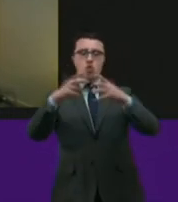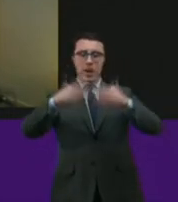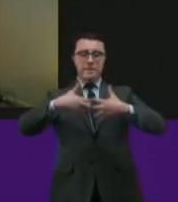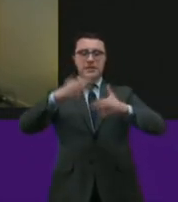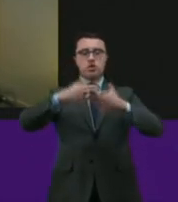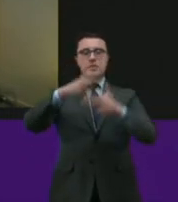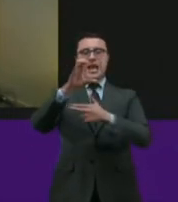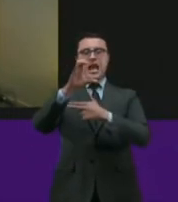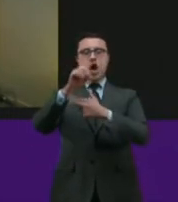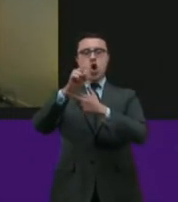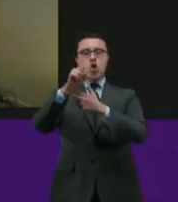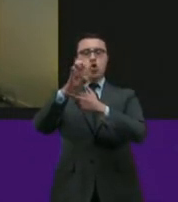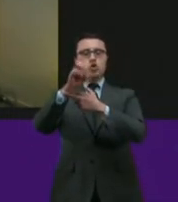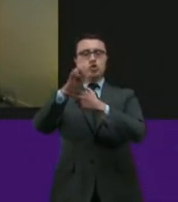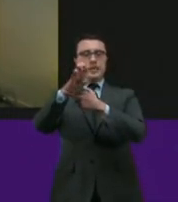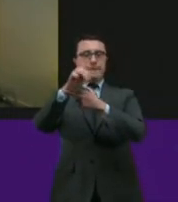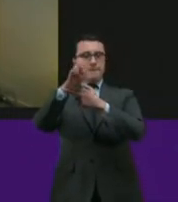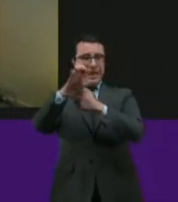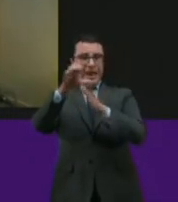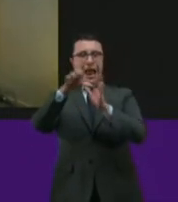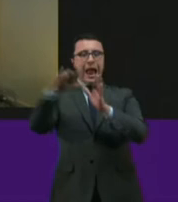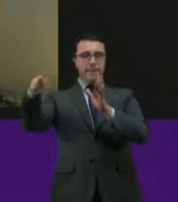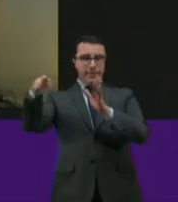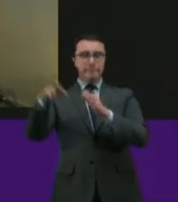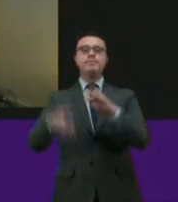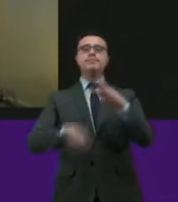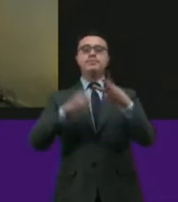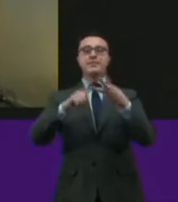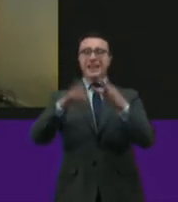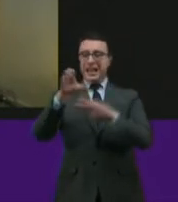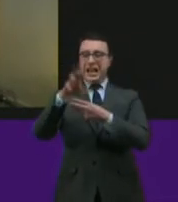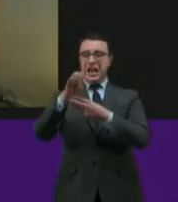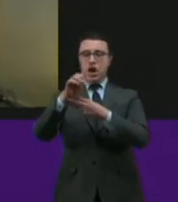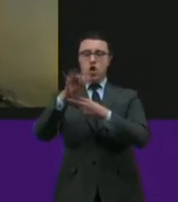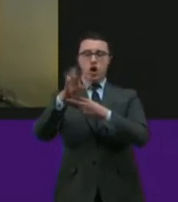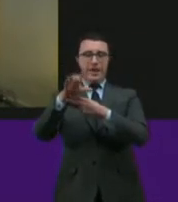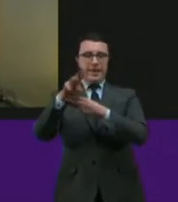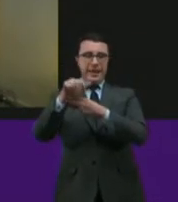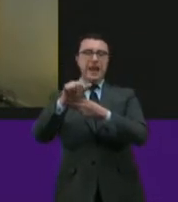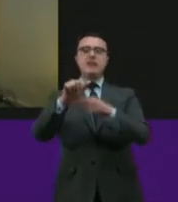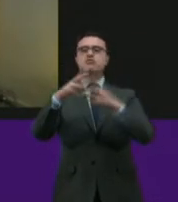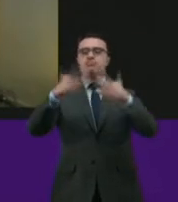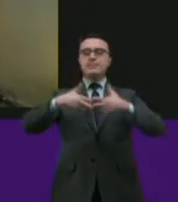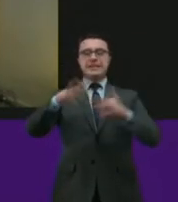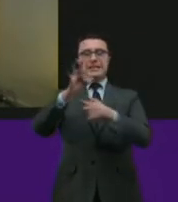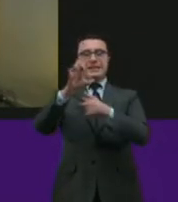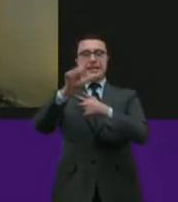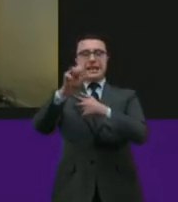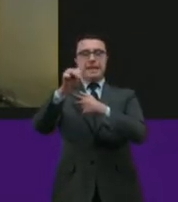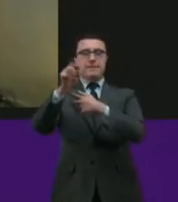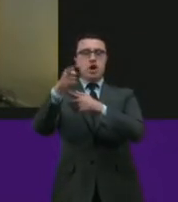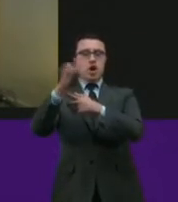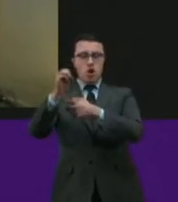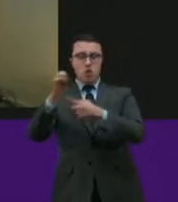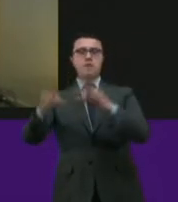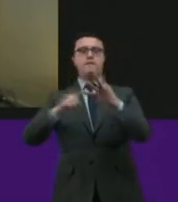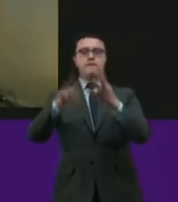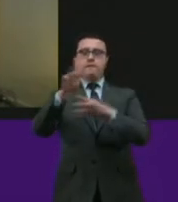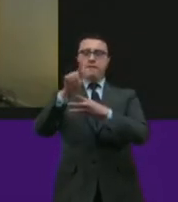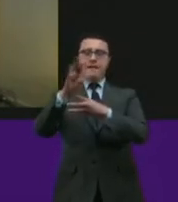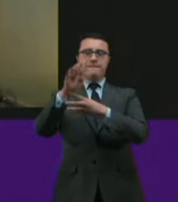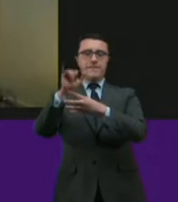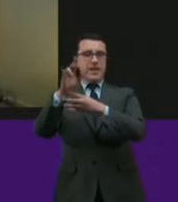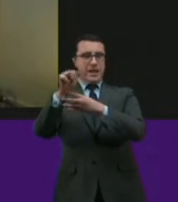App, tenemos a Carolina Velázquez de Tingo y tenemos a Fabián Sampaio de Antídoto